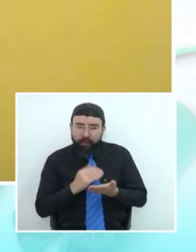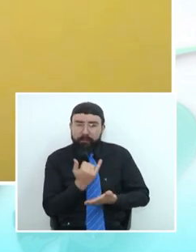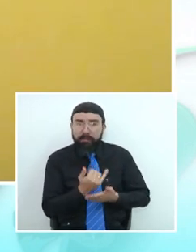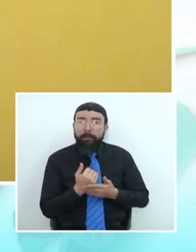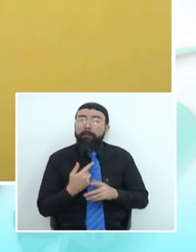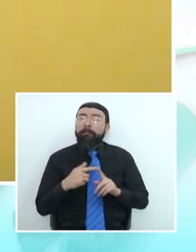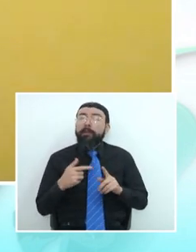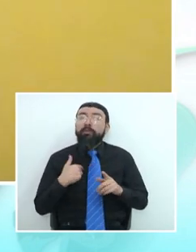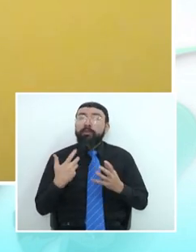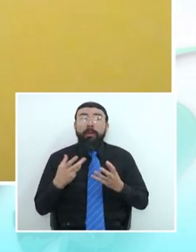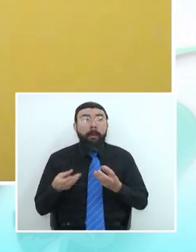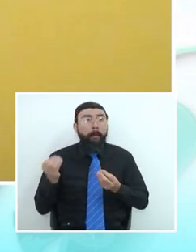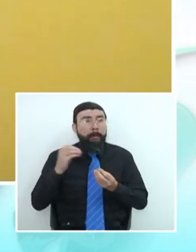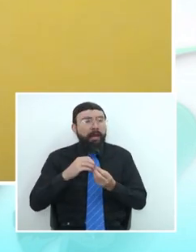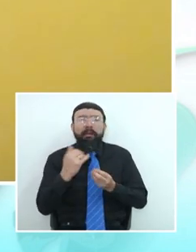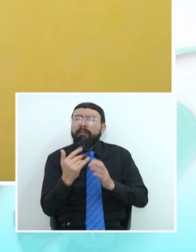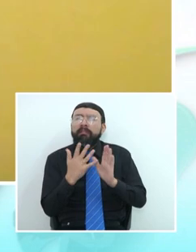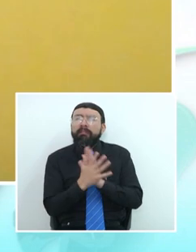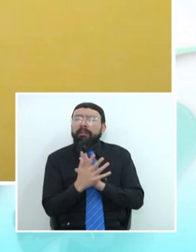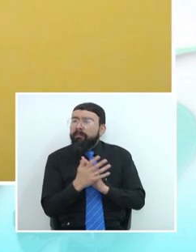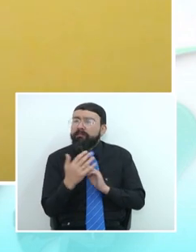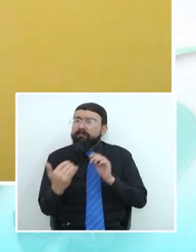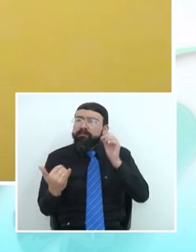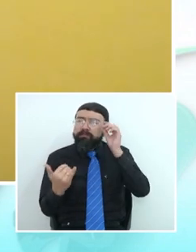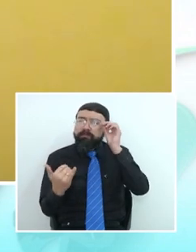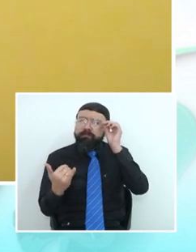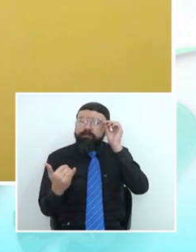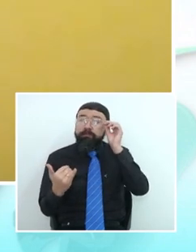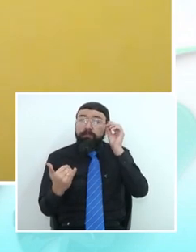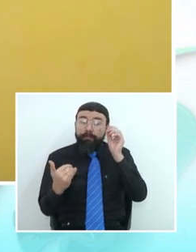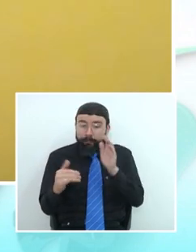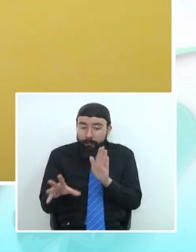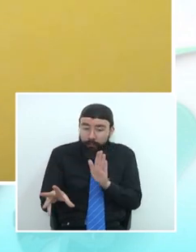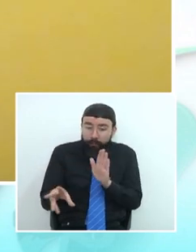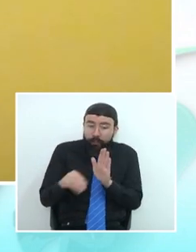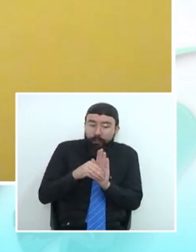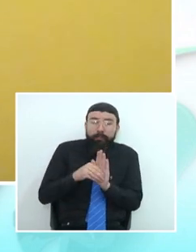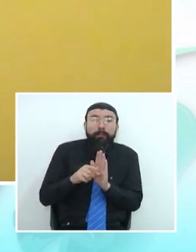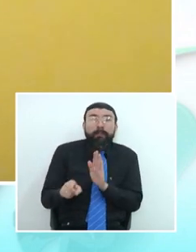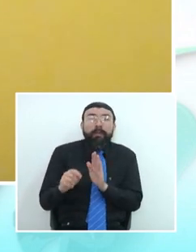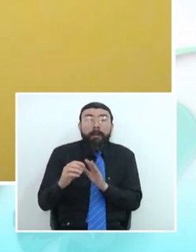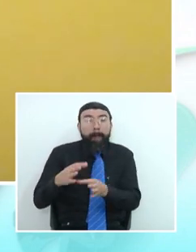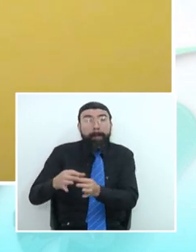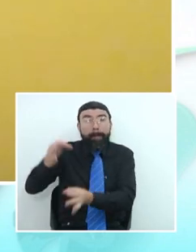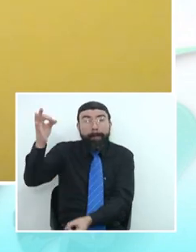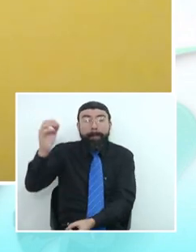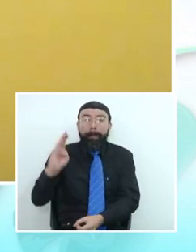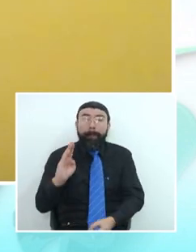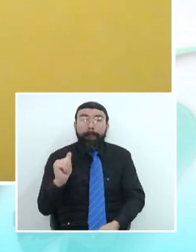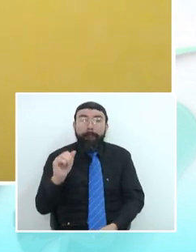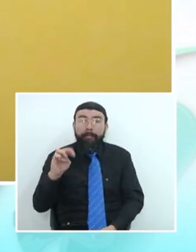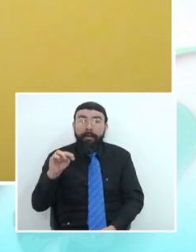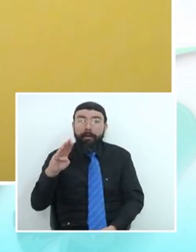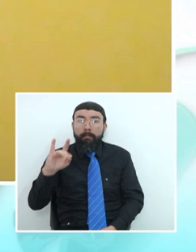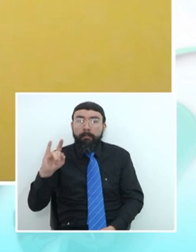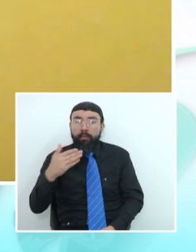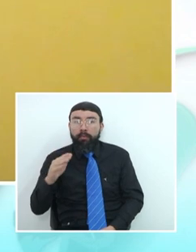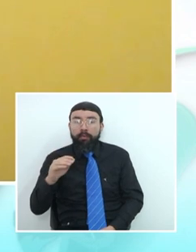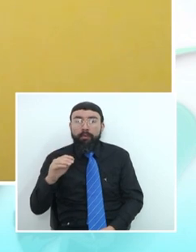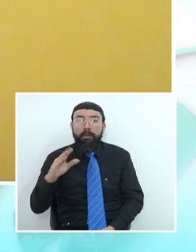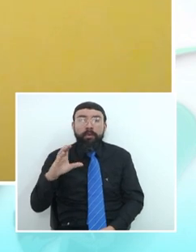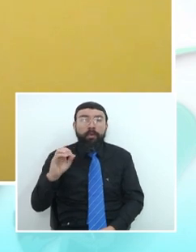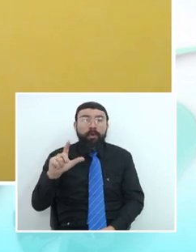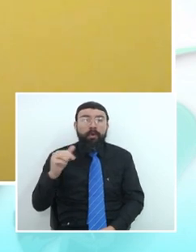comentarle de un producto que se extrae del bambú y de la cola de caballo, que es el